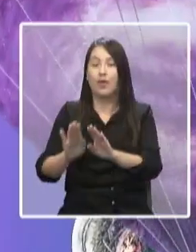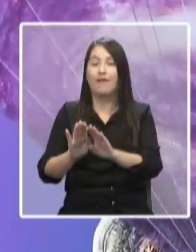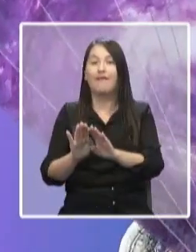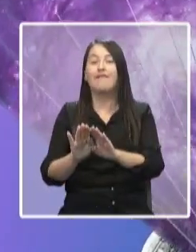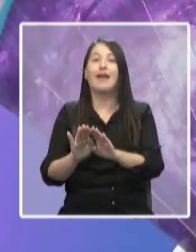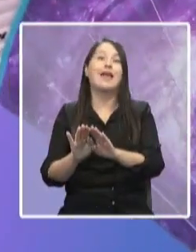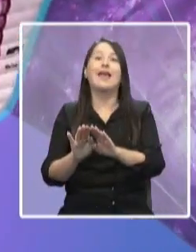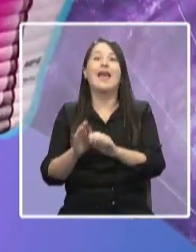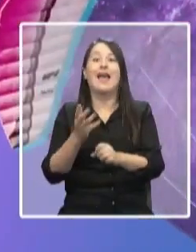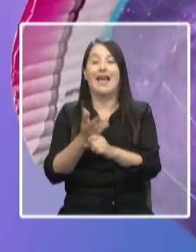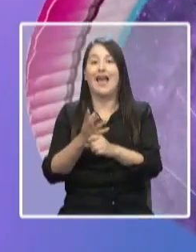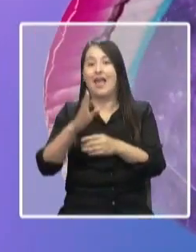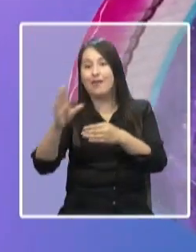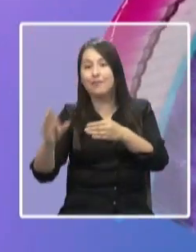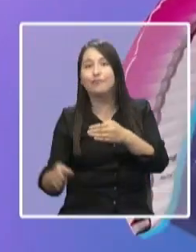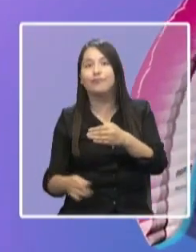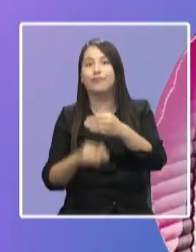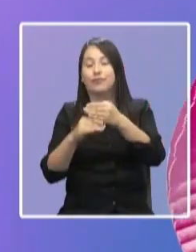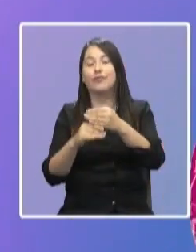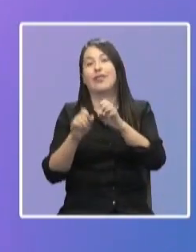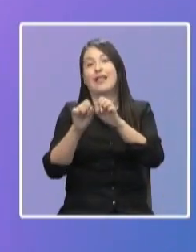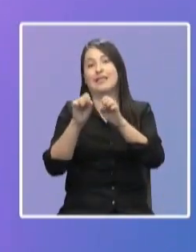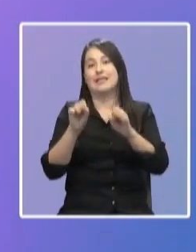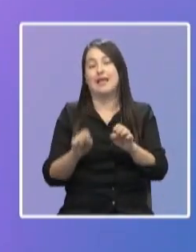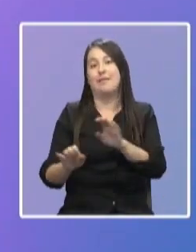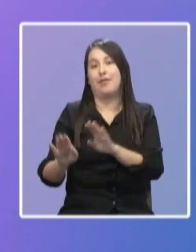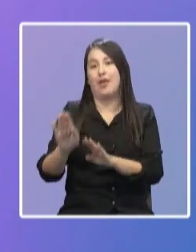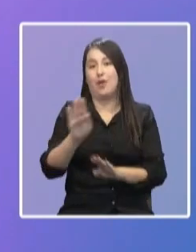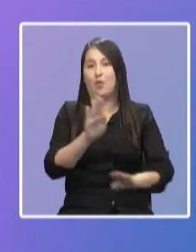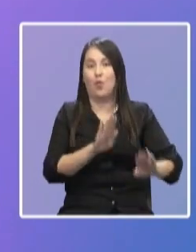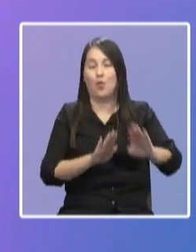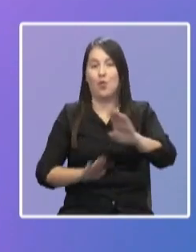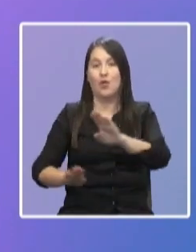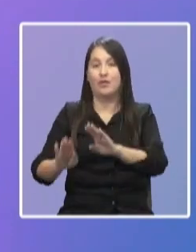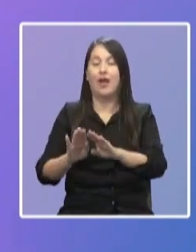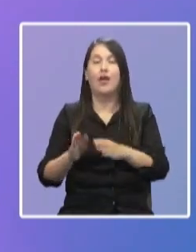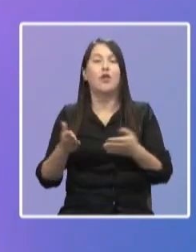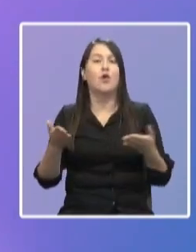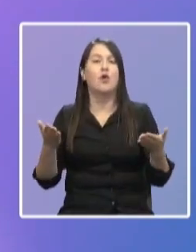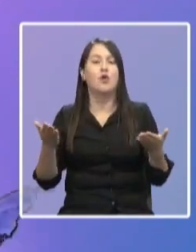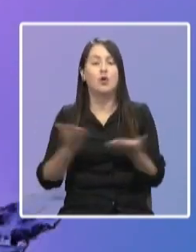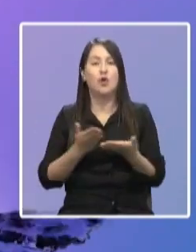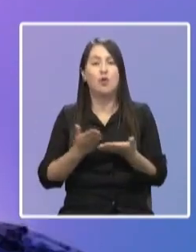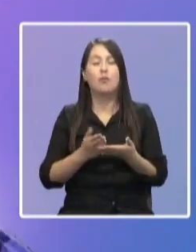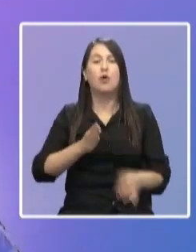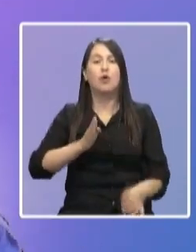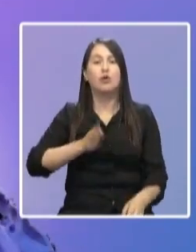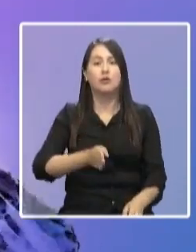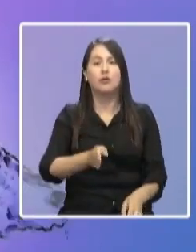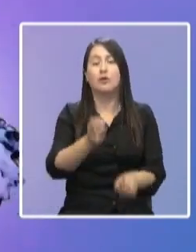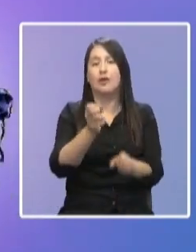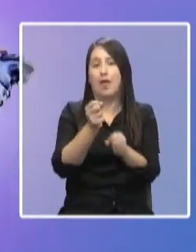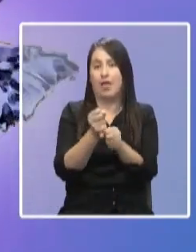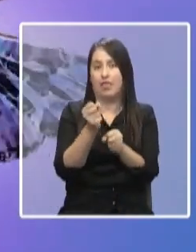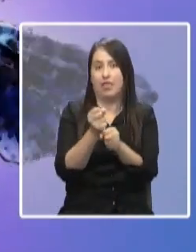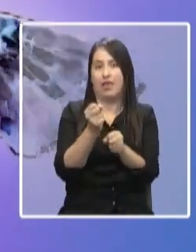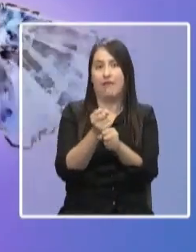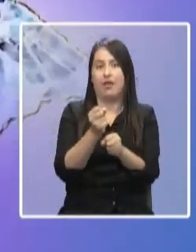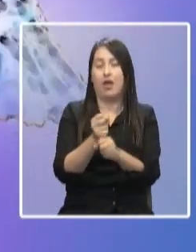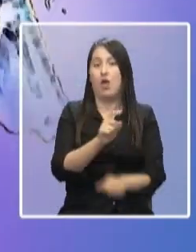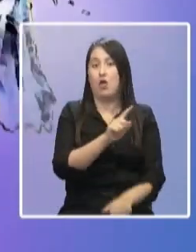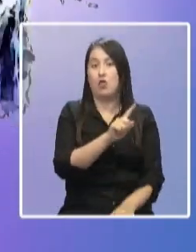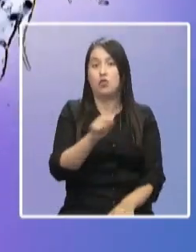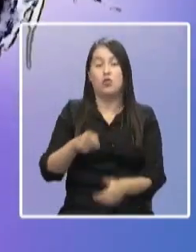y cómo la producción mercantil se sostiene en el trabajo no